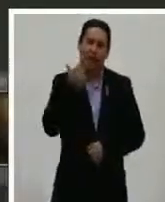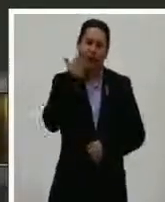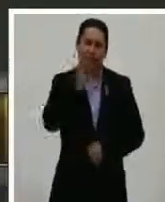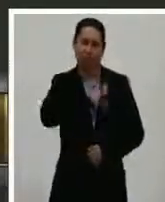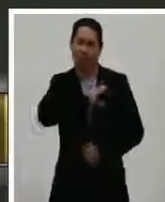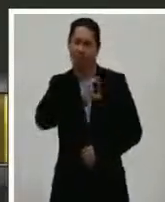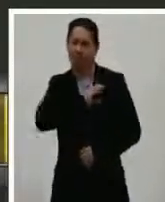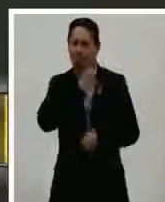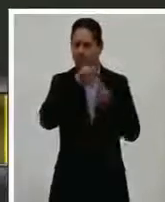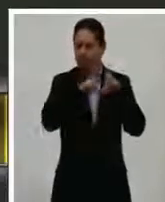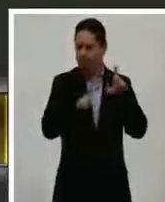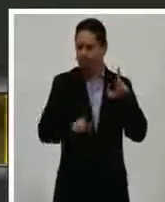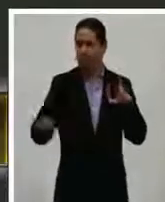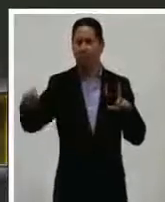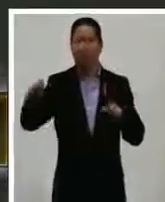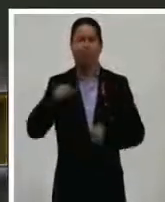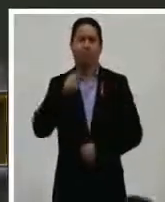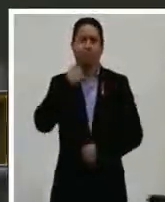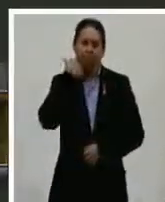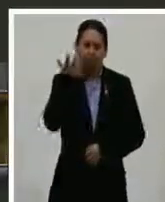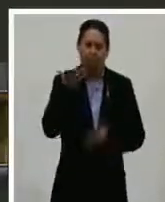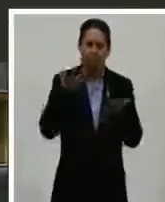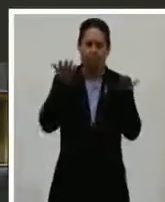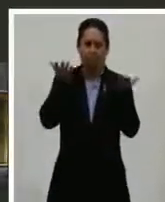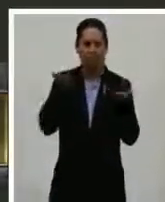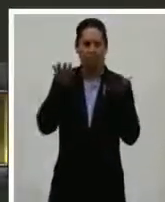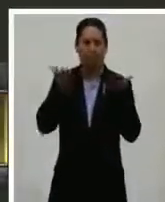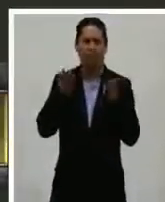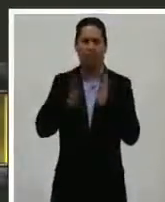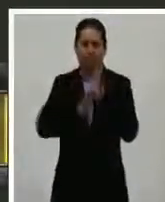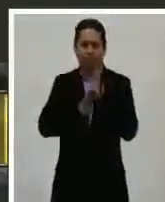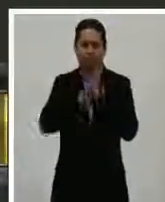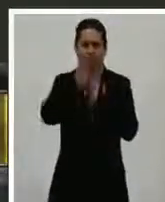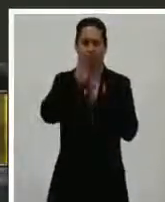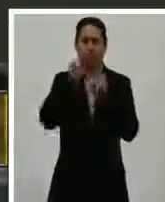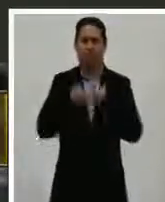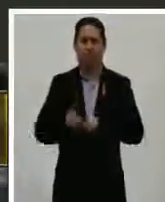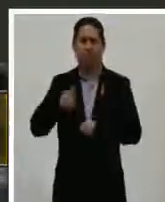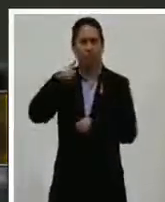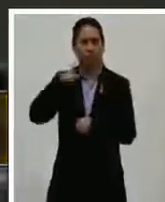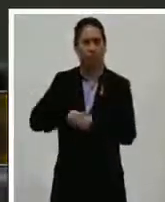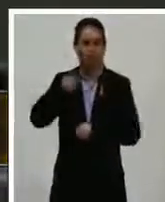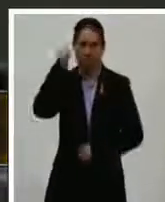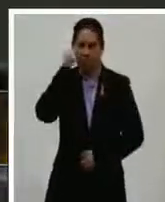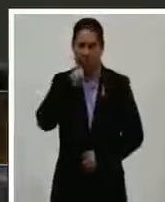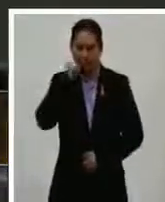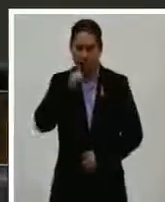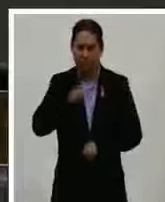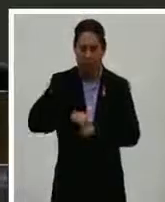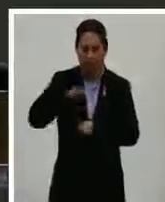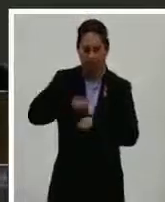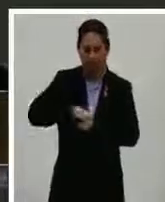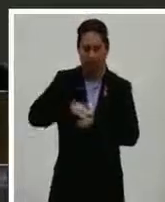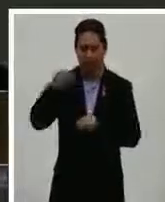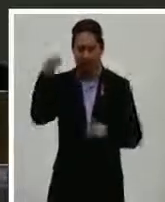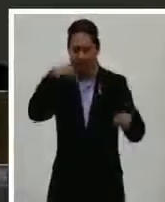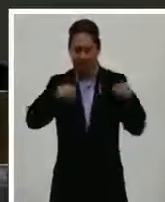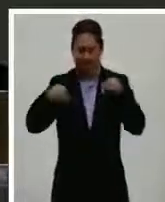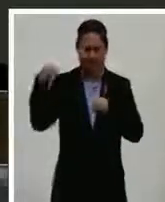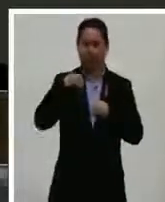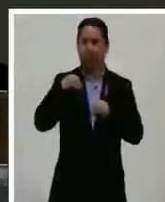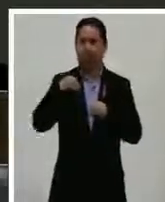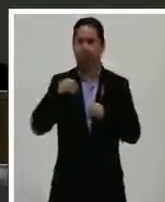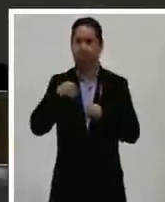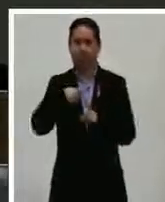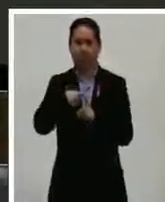méxico somos más los que deseamos el bien para nuestra sociedad y siempre las mayorías seguirán triunfando